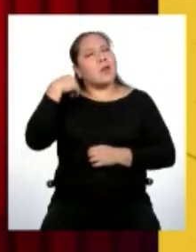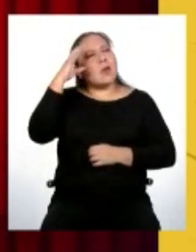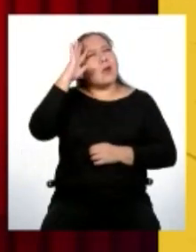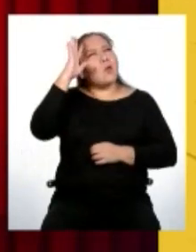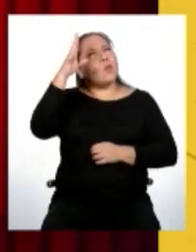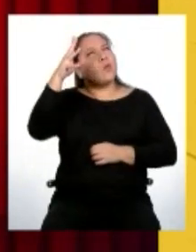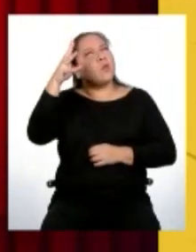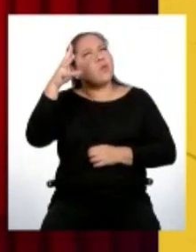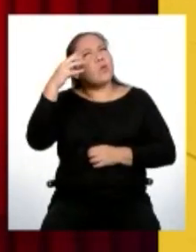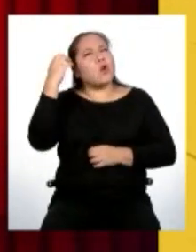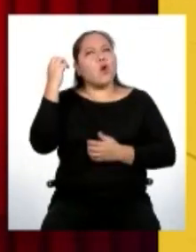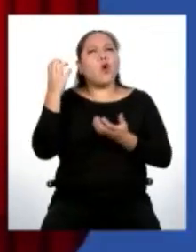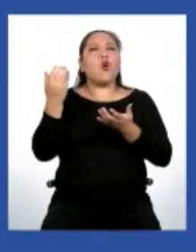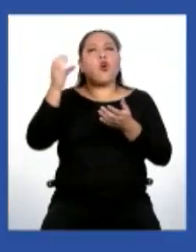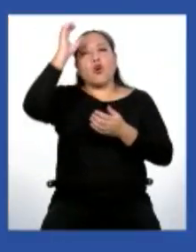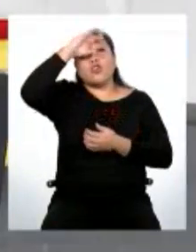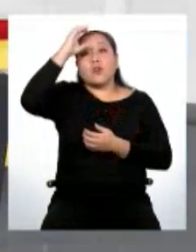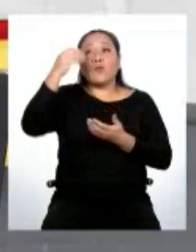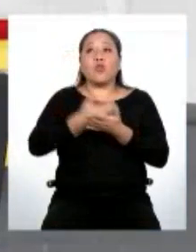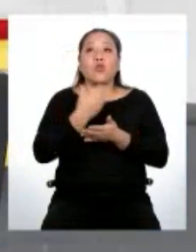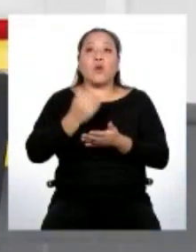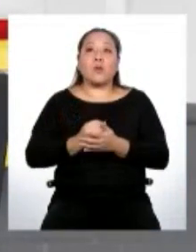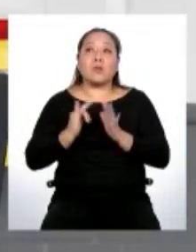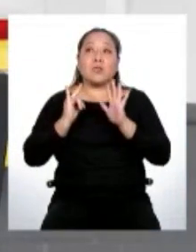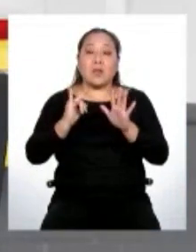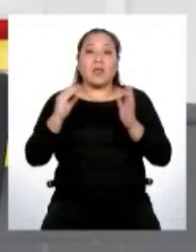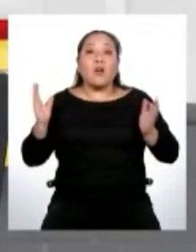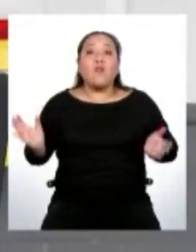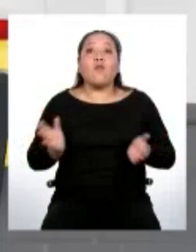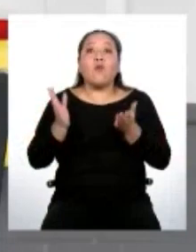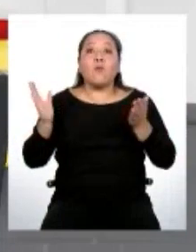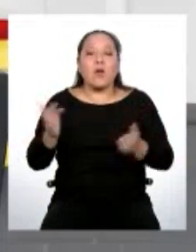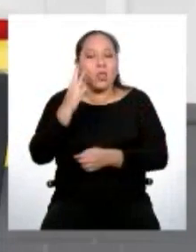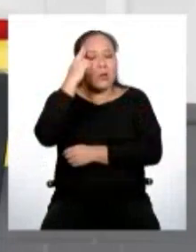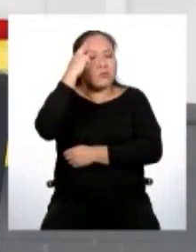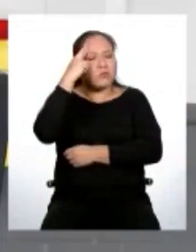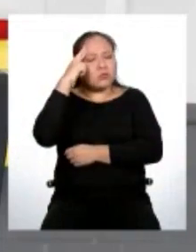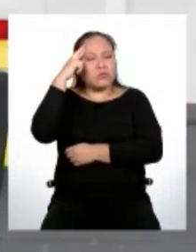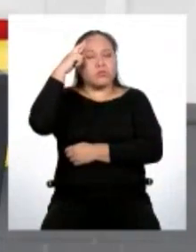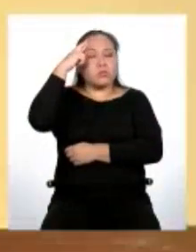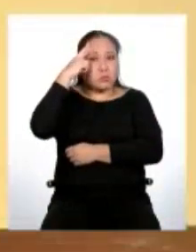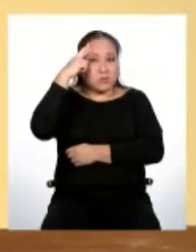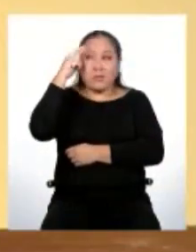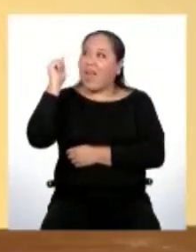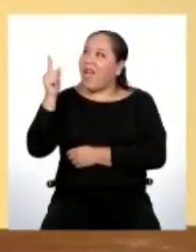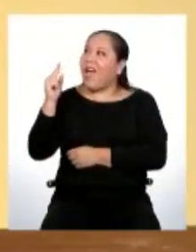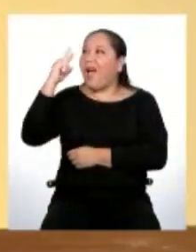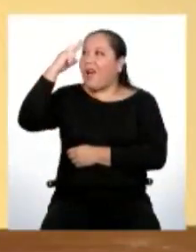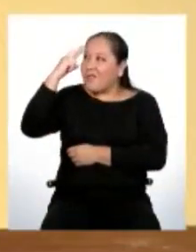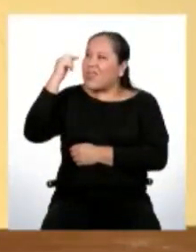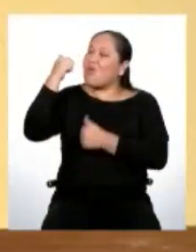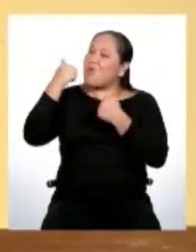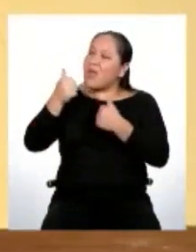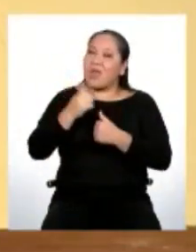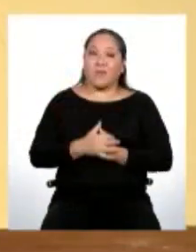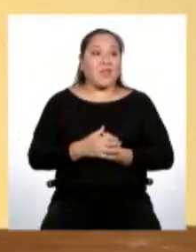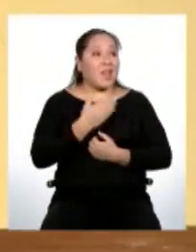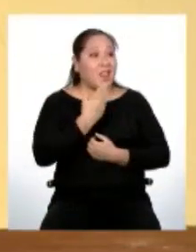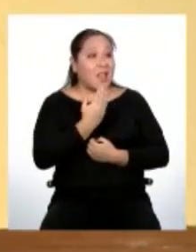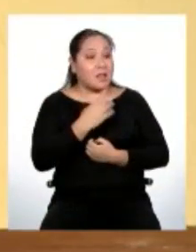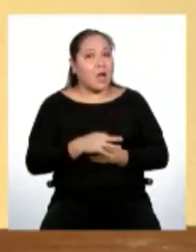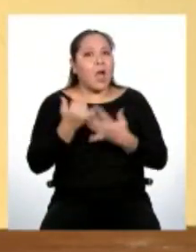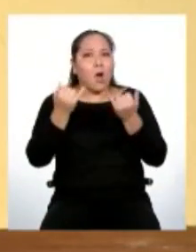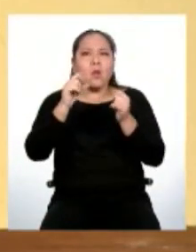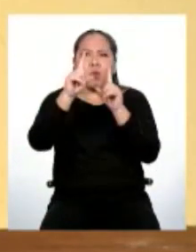7. Fomenta la reflexión. Fomenta la reflexión. Muy bien dicho. Gracias, Rodrigo. Ahora quisiera hacer